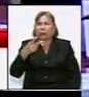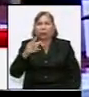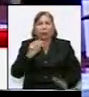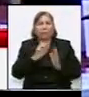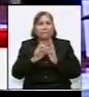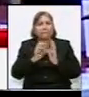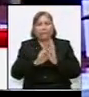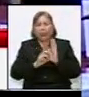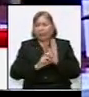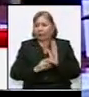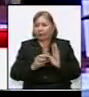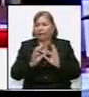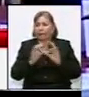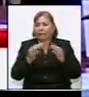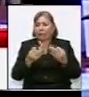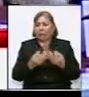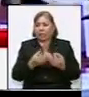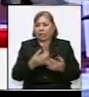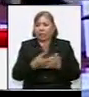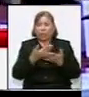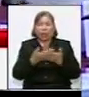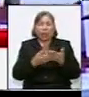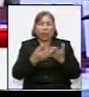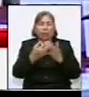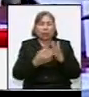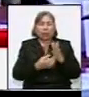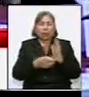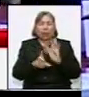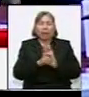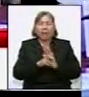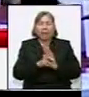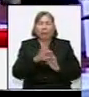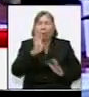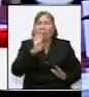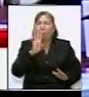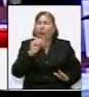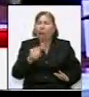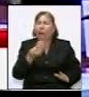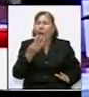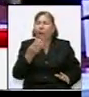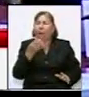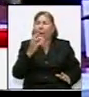la omisión de asistencia familiar cuando el proyecto de ley 3489